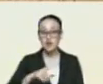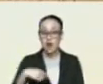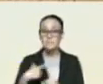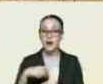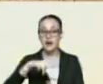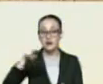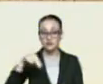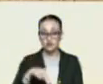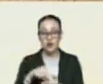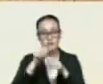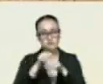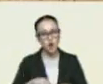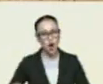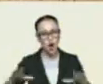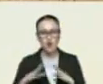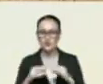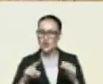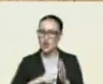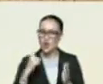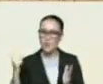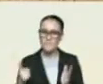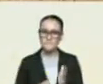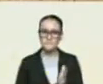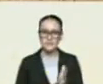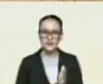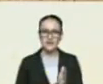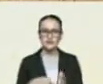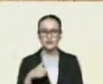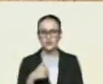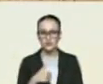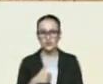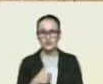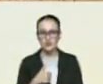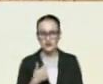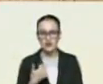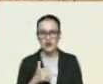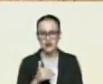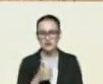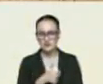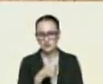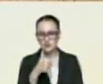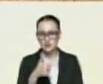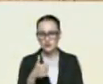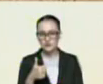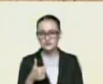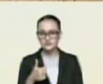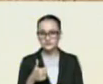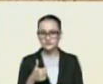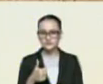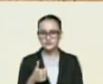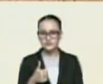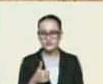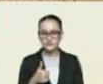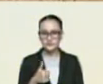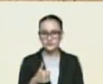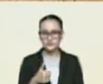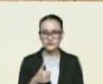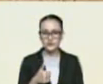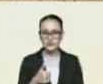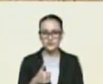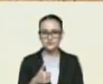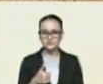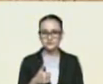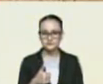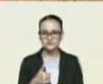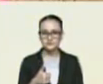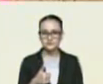decir, desplegamos y contamos con todas y cada una de nuestras plataformas y todas y cada una de